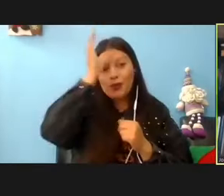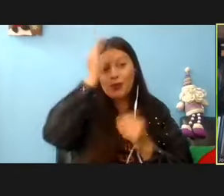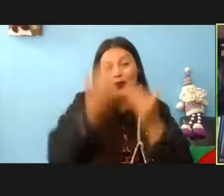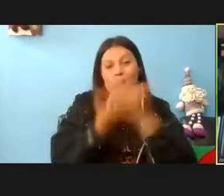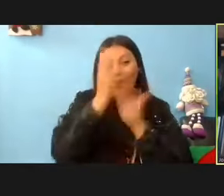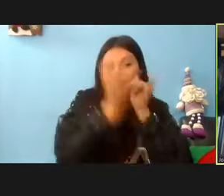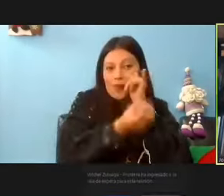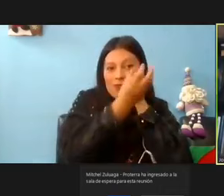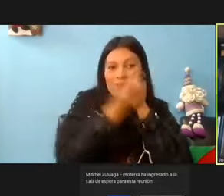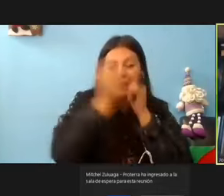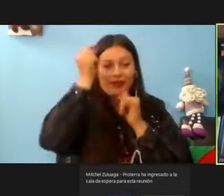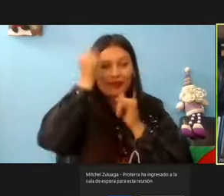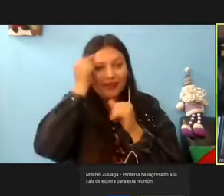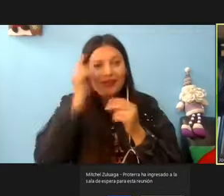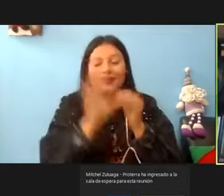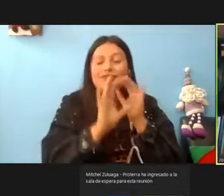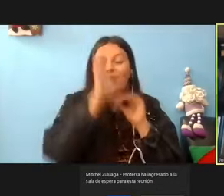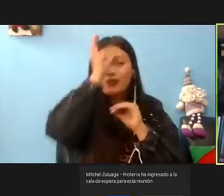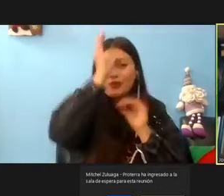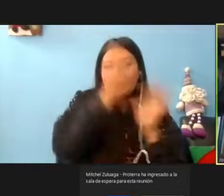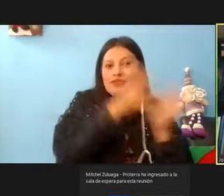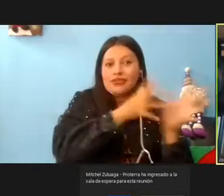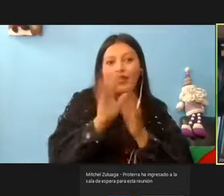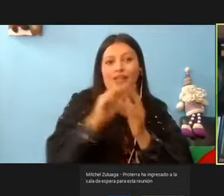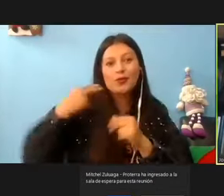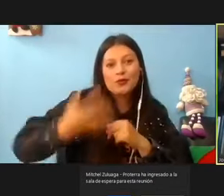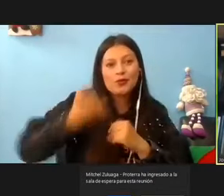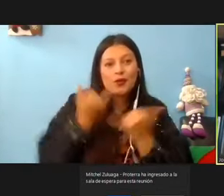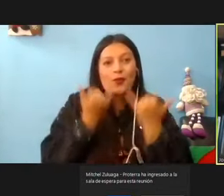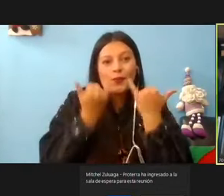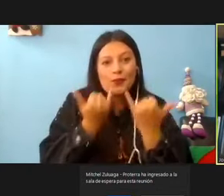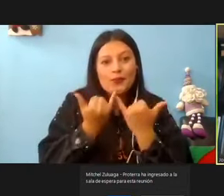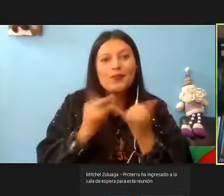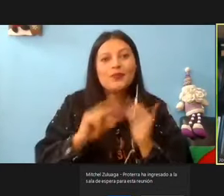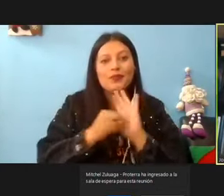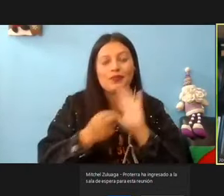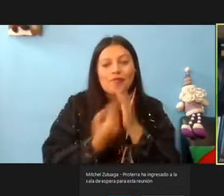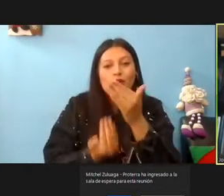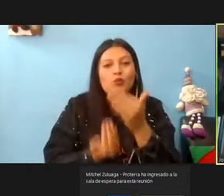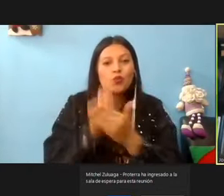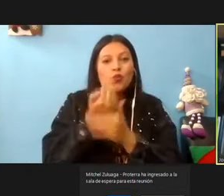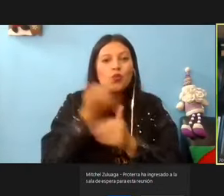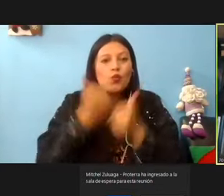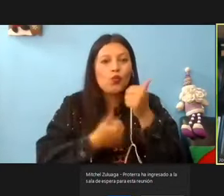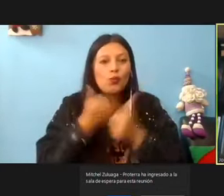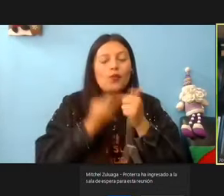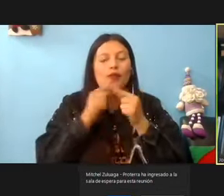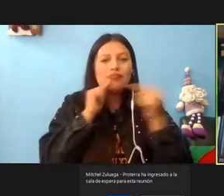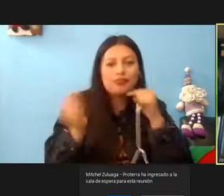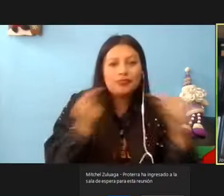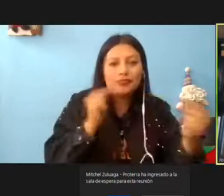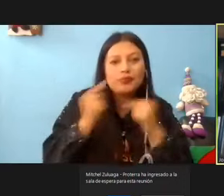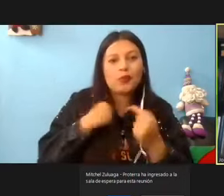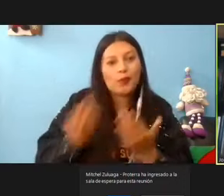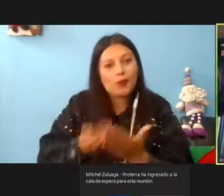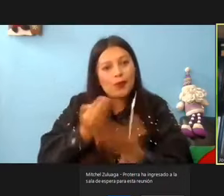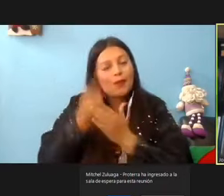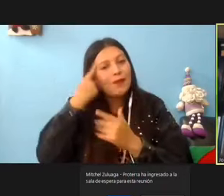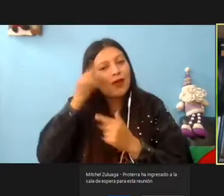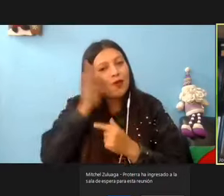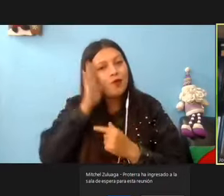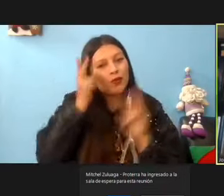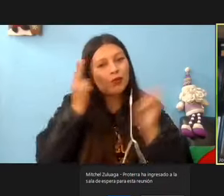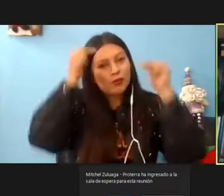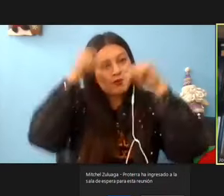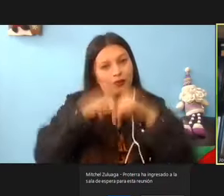de la memoria, conceptos como enseñanza de la historia reciente, que creo que merecen todavía un poco más de debate y que yo plantearía para futuros encuentros,